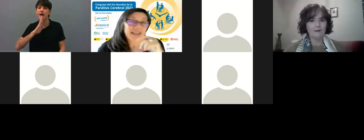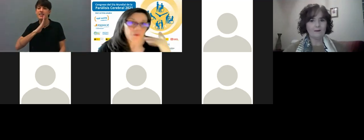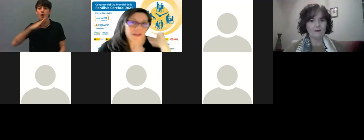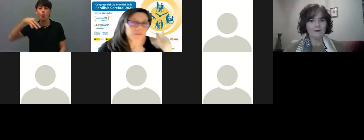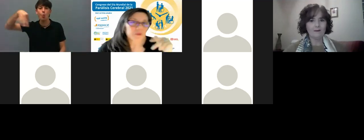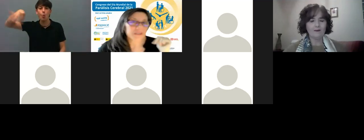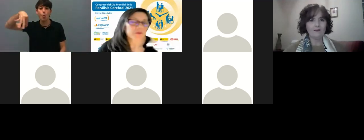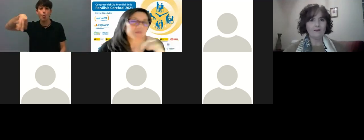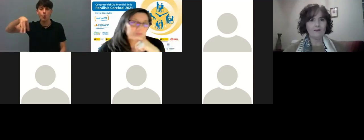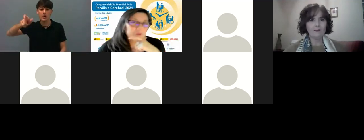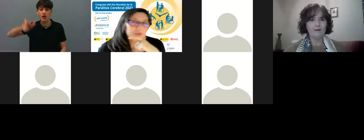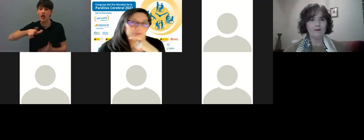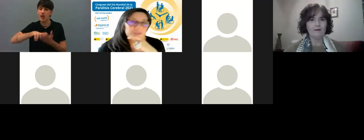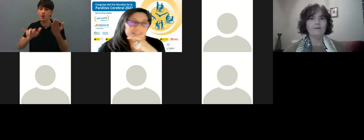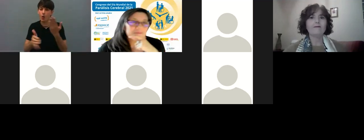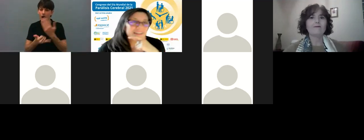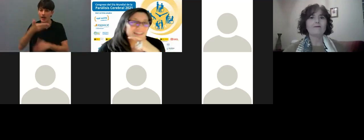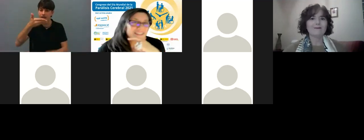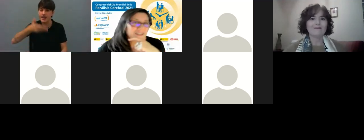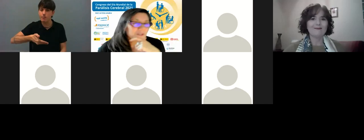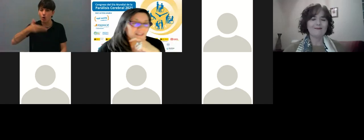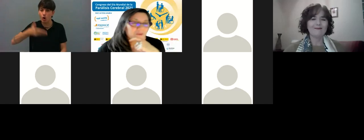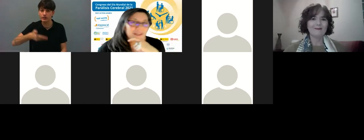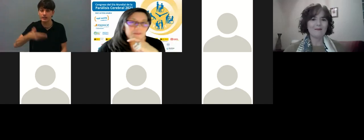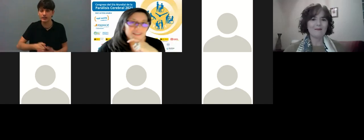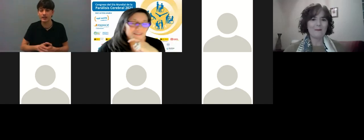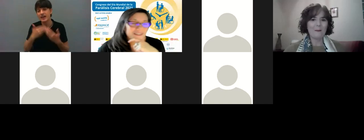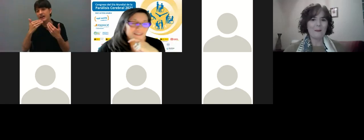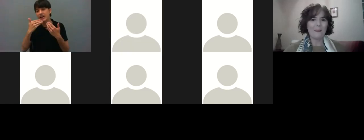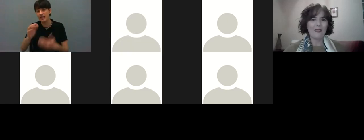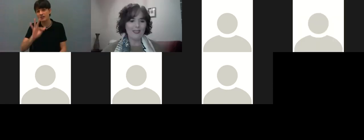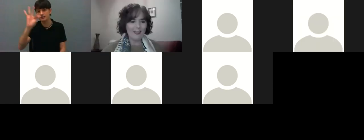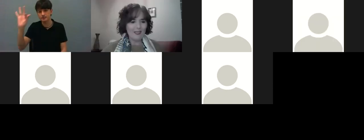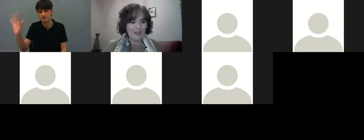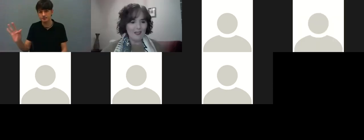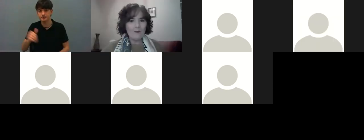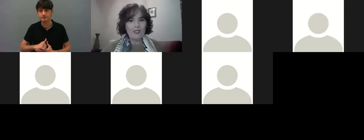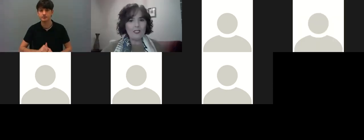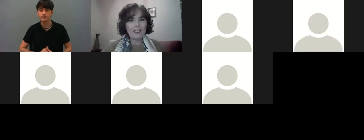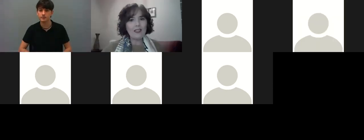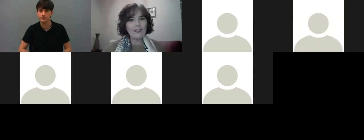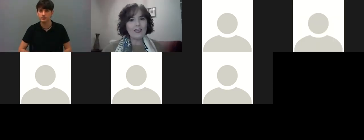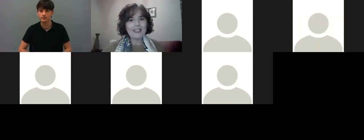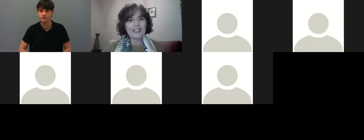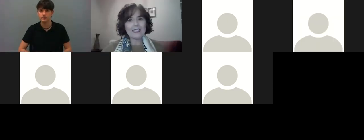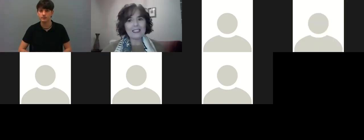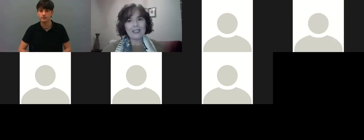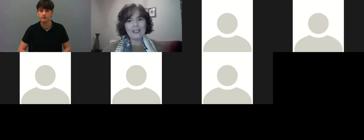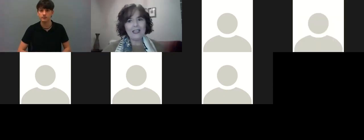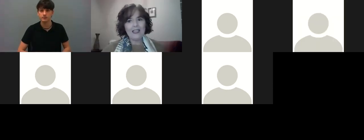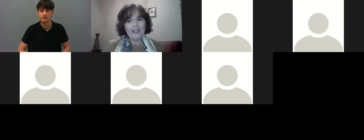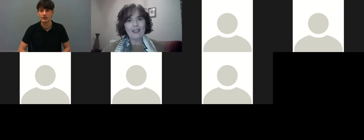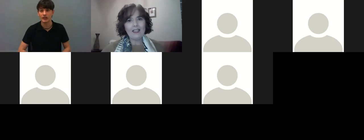El lenguaje importa y importa mucho. Muchísimas gracias, Agustina. Tuya es la palabra. Pues gracias,